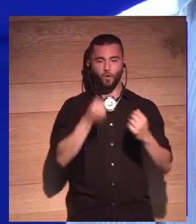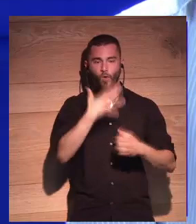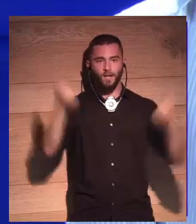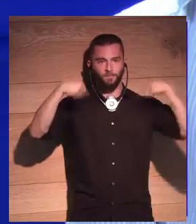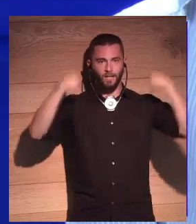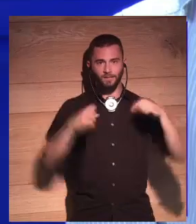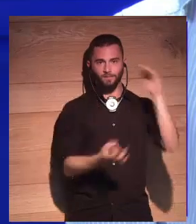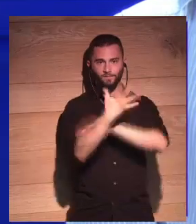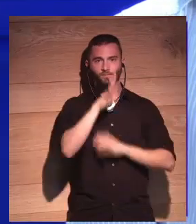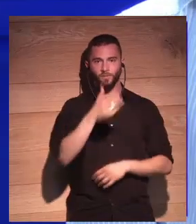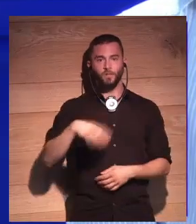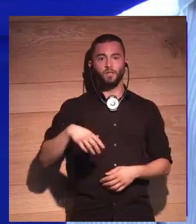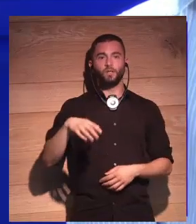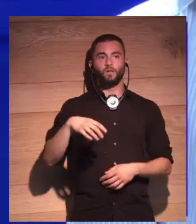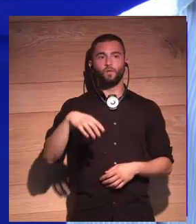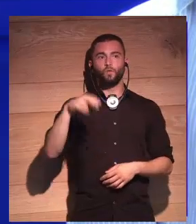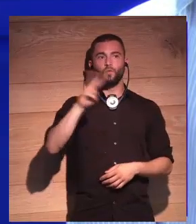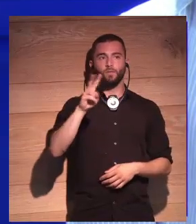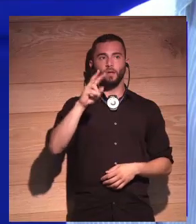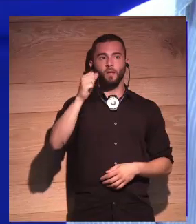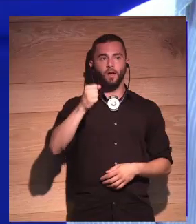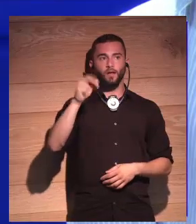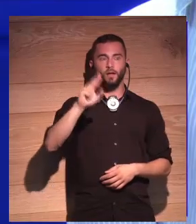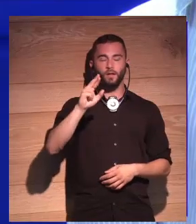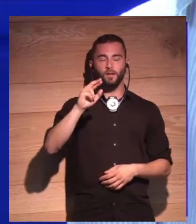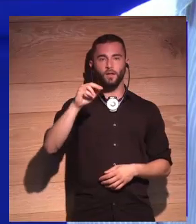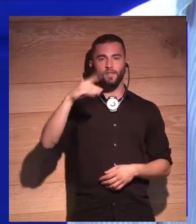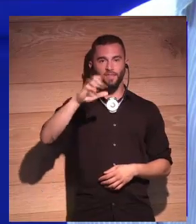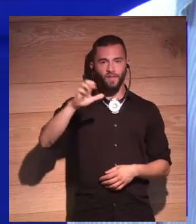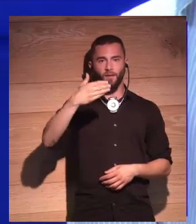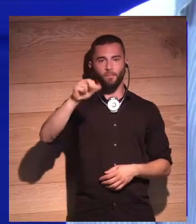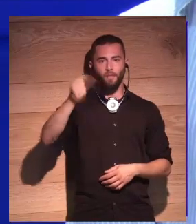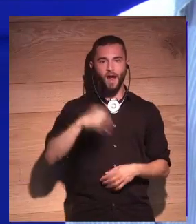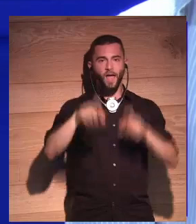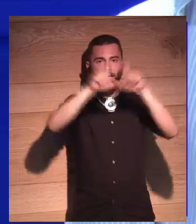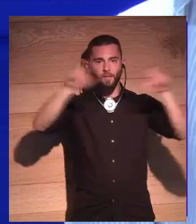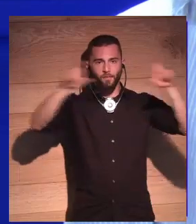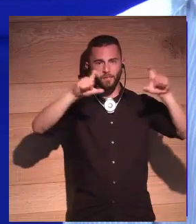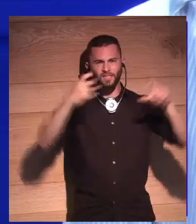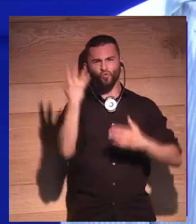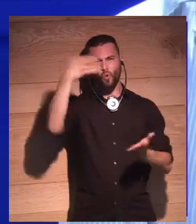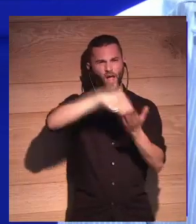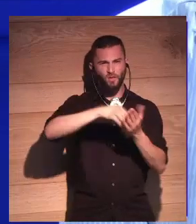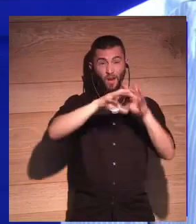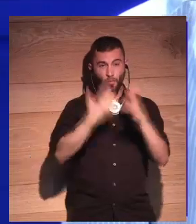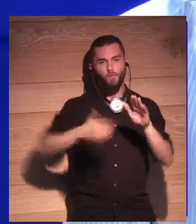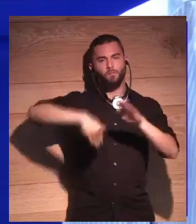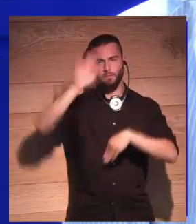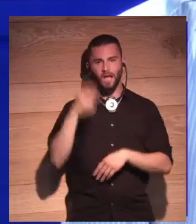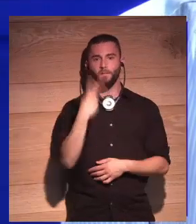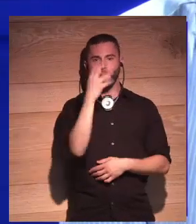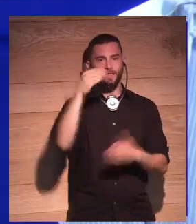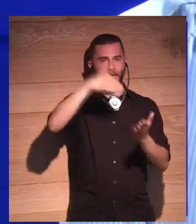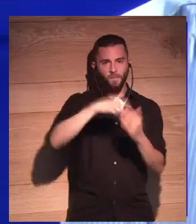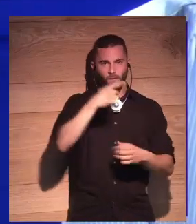La asociación VRAR de Vara, somos más de 4.200 empresas en el mundo, más de 20.000